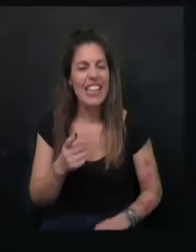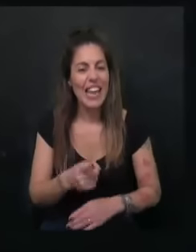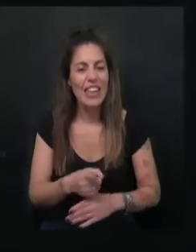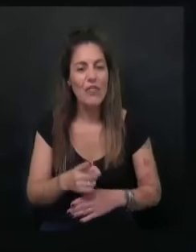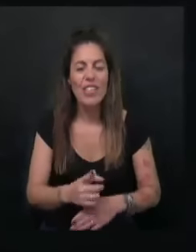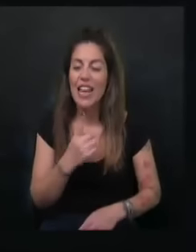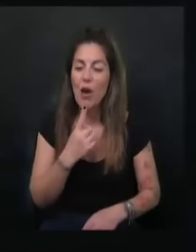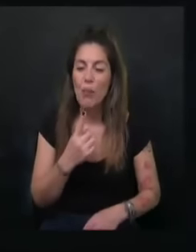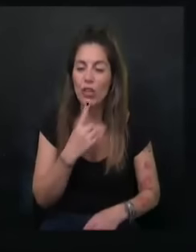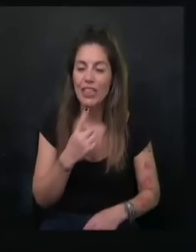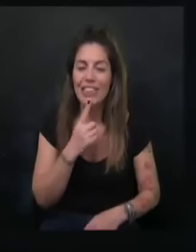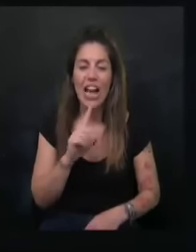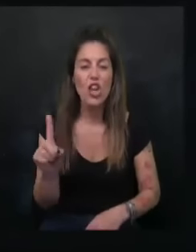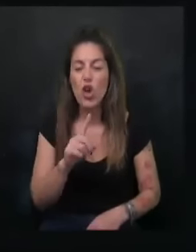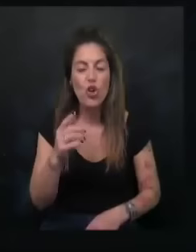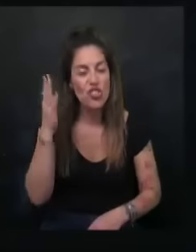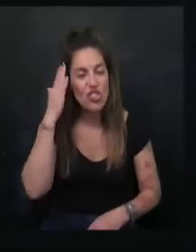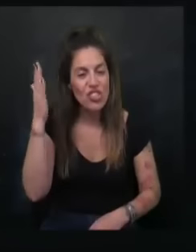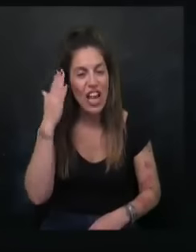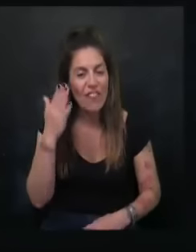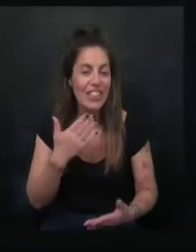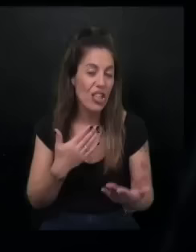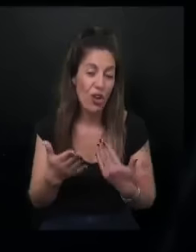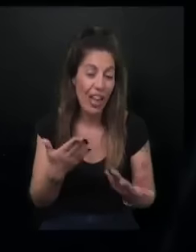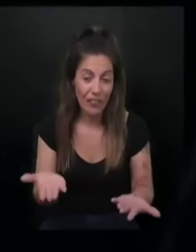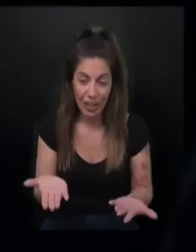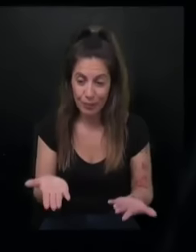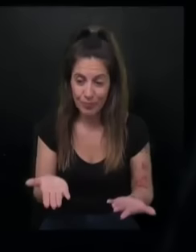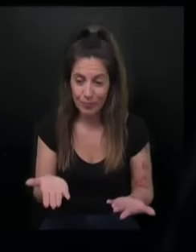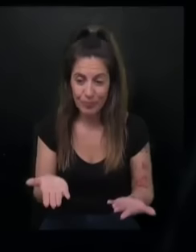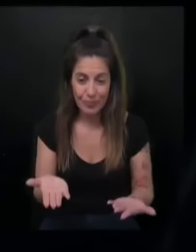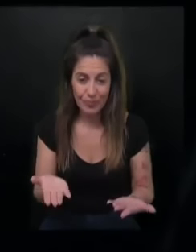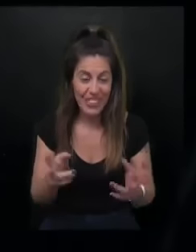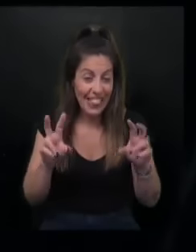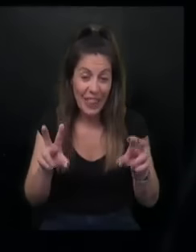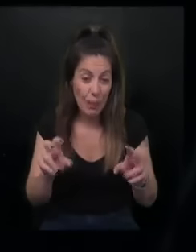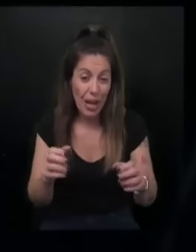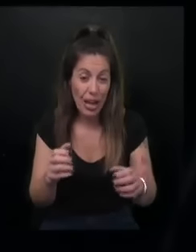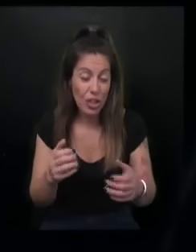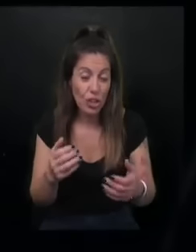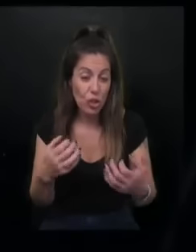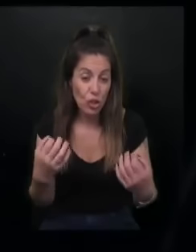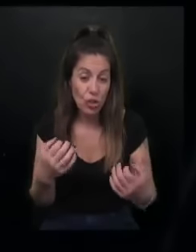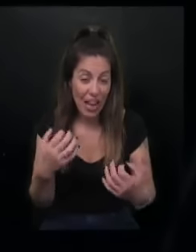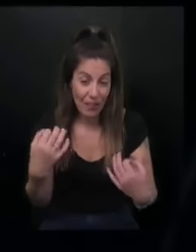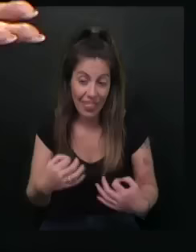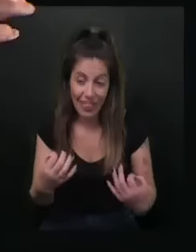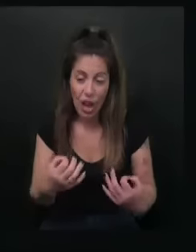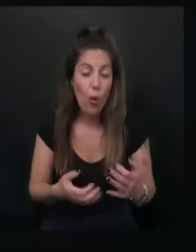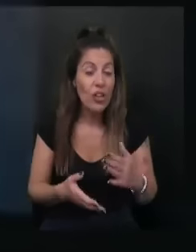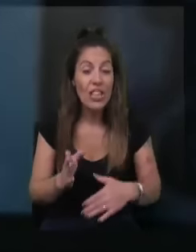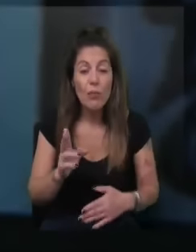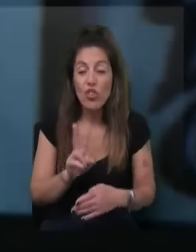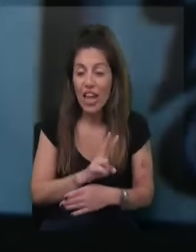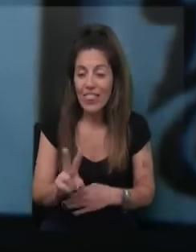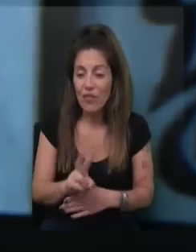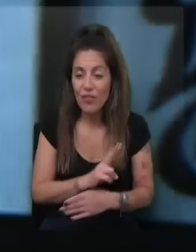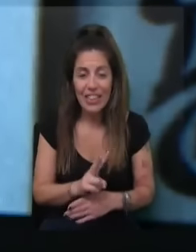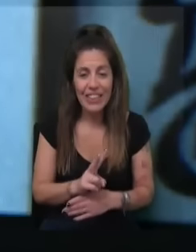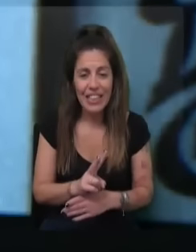la política no sabe de lo que está hablando la verdad es esa cuando salimos a defender que el